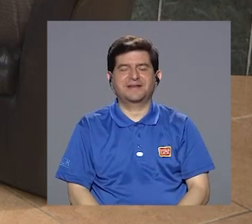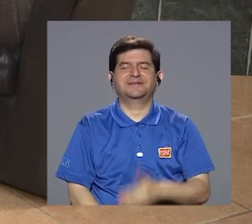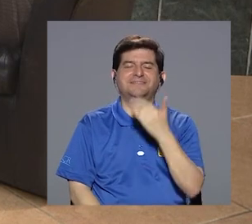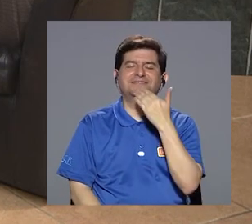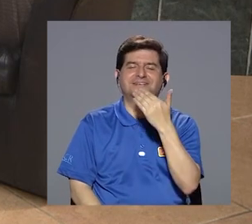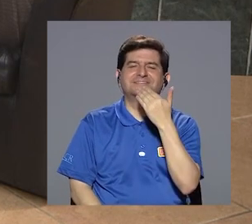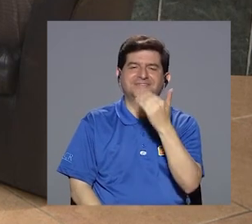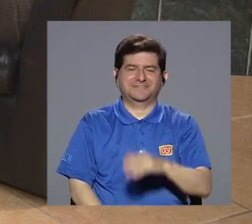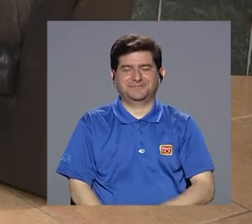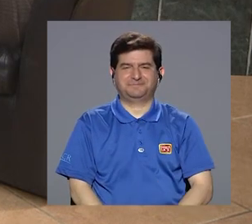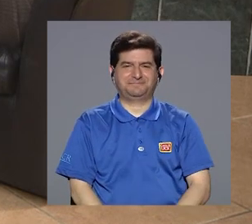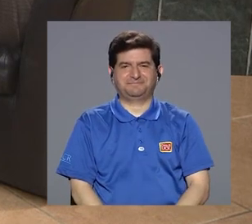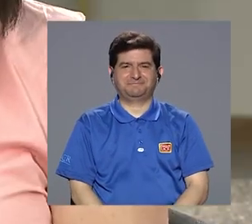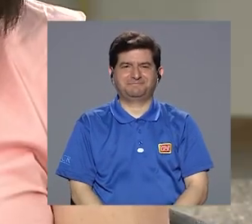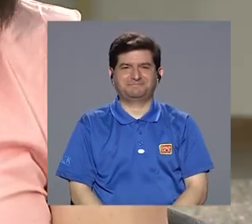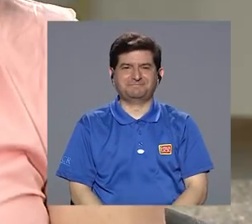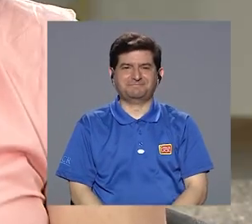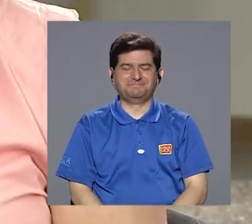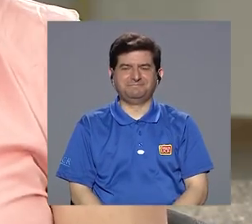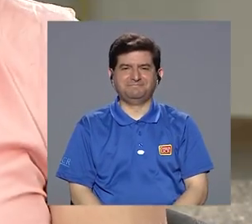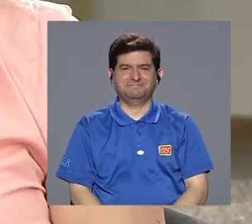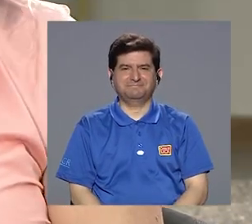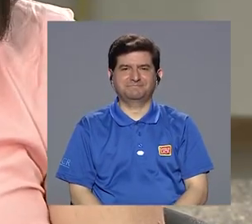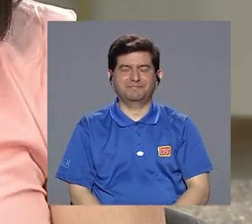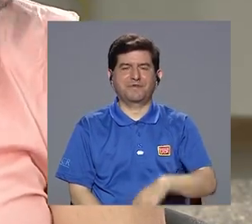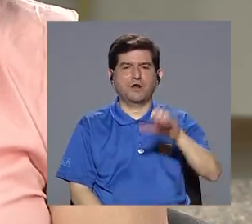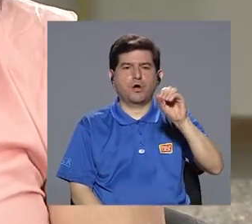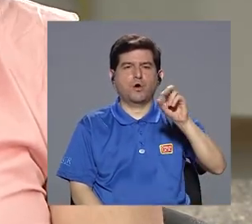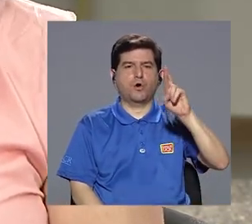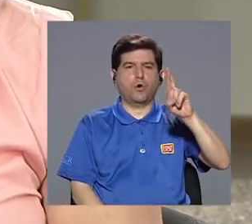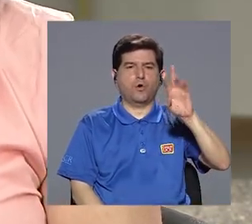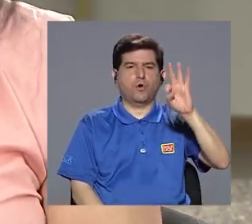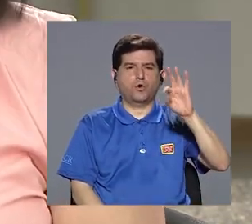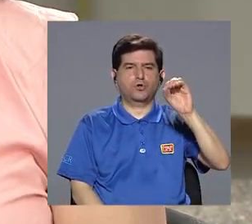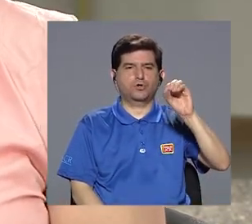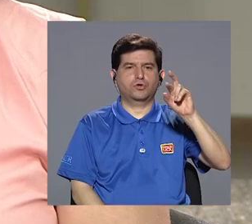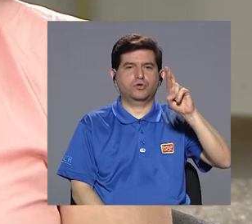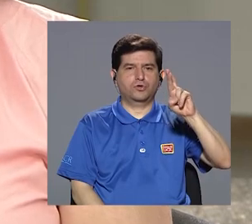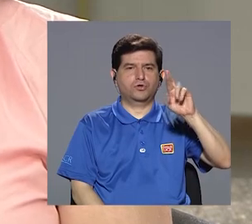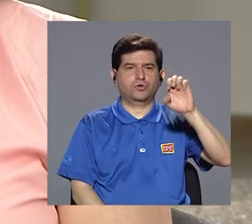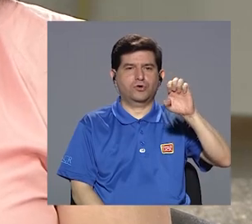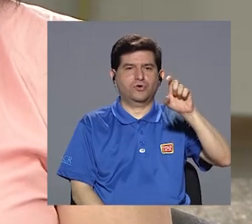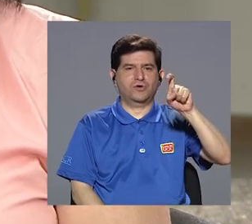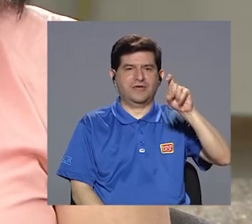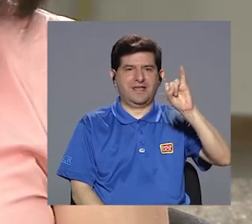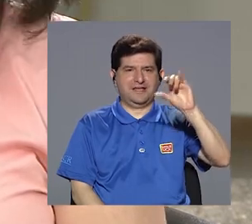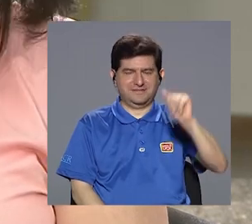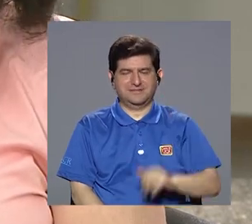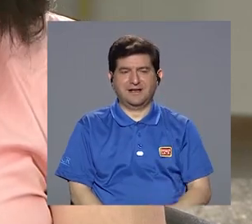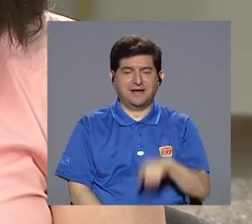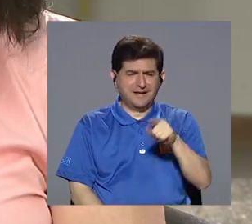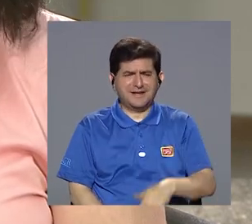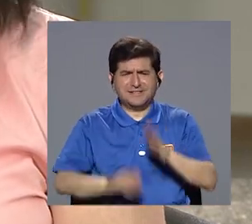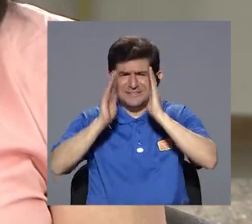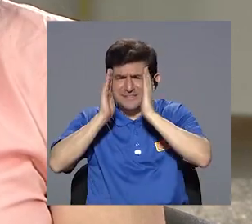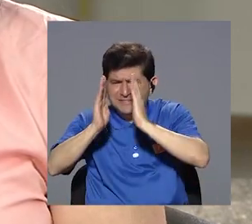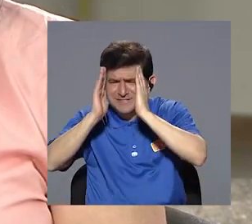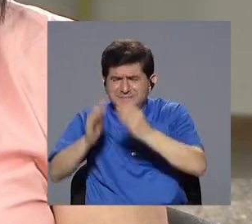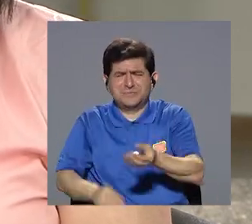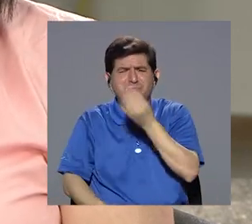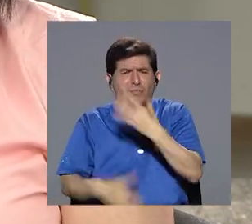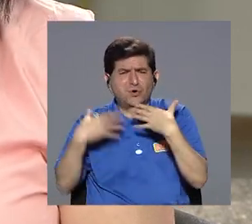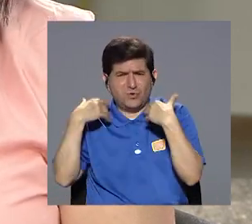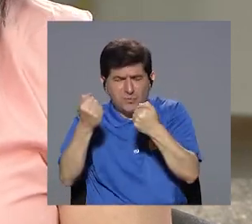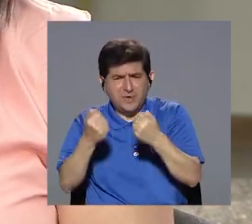días, gracias. Gracias. La ortorexia, que es este nombre que se le da a esta obsesión por los alimentos